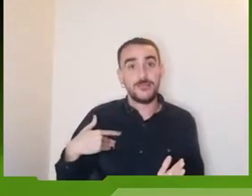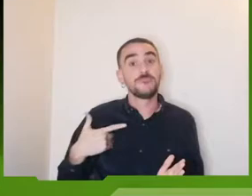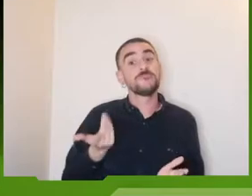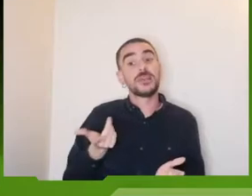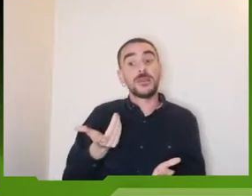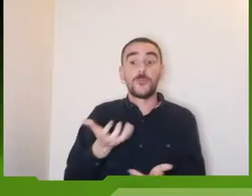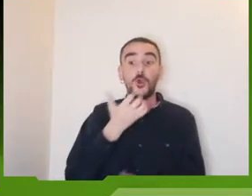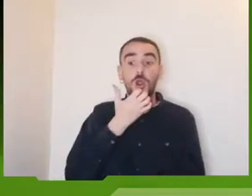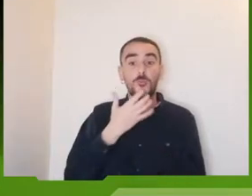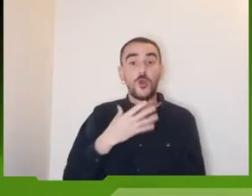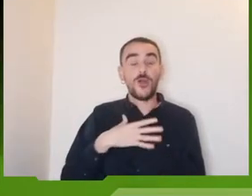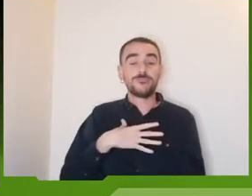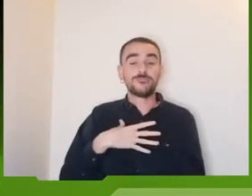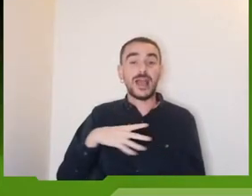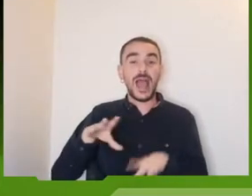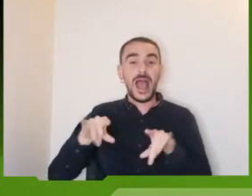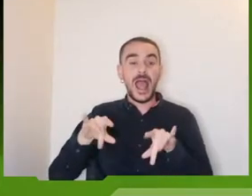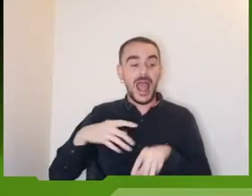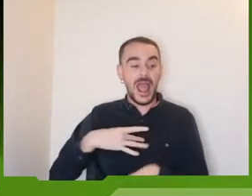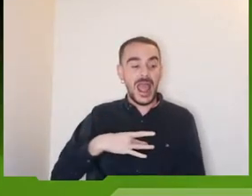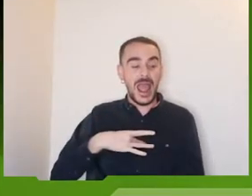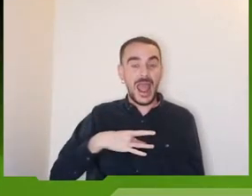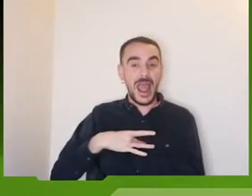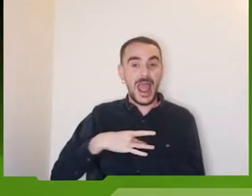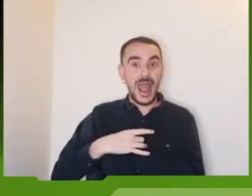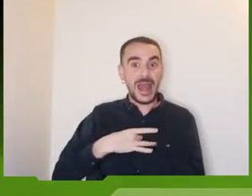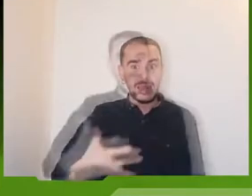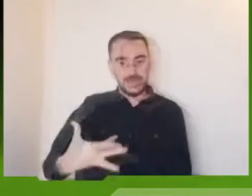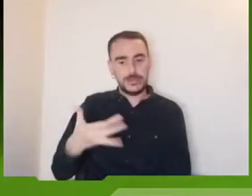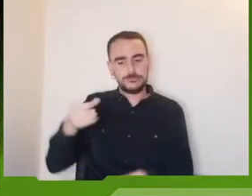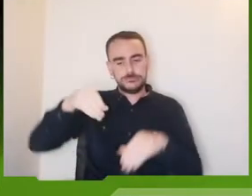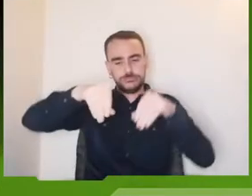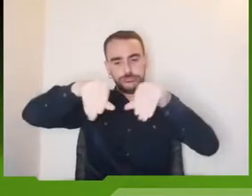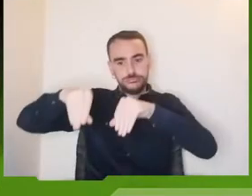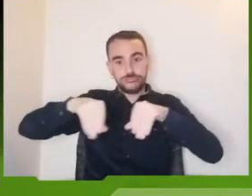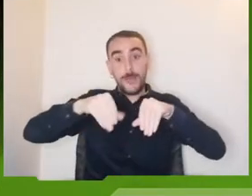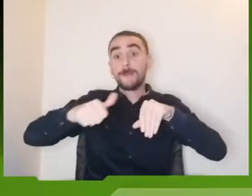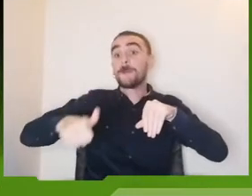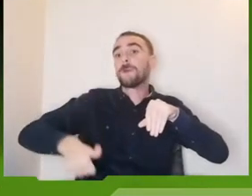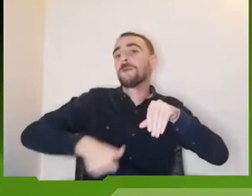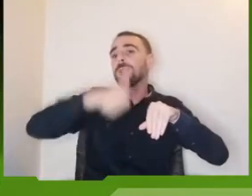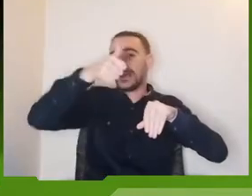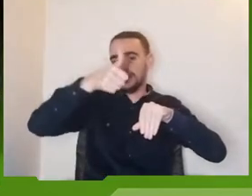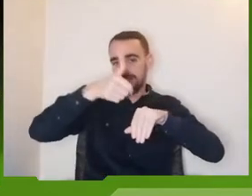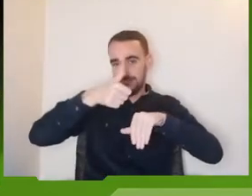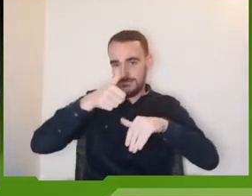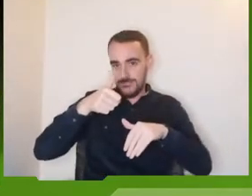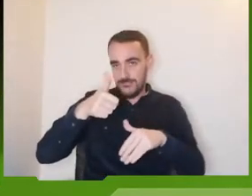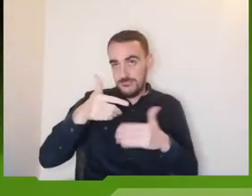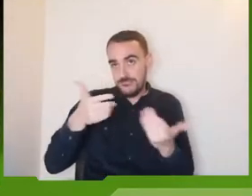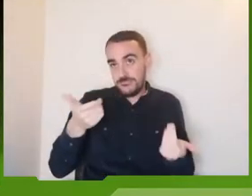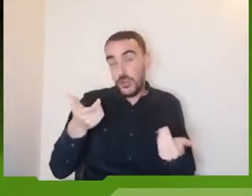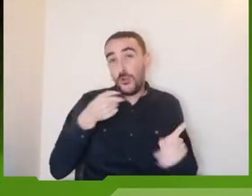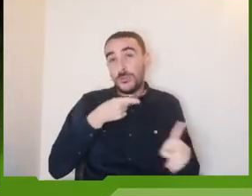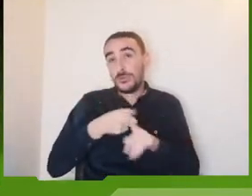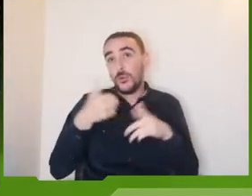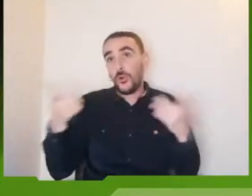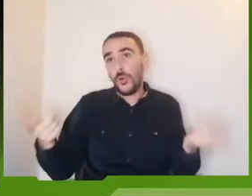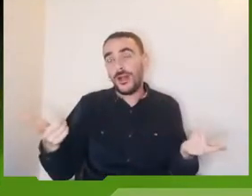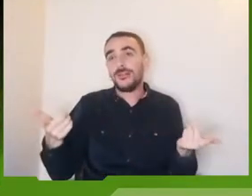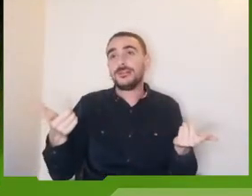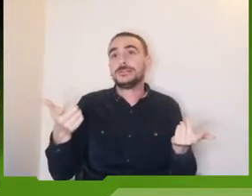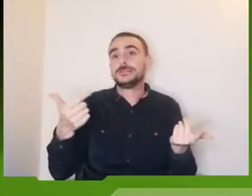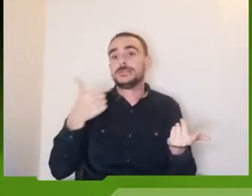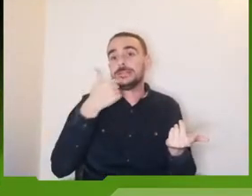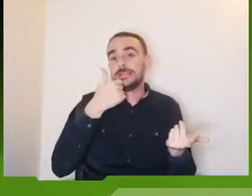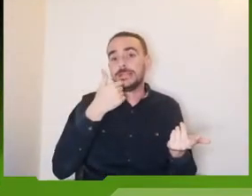más compacta y así no hacer falta, bueno, no hacer falta, no, evitar el dejar reposar